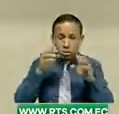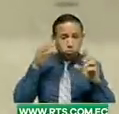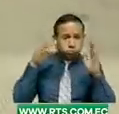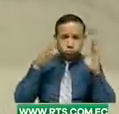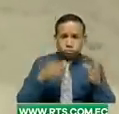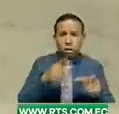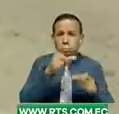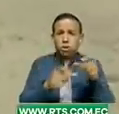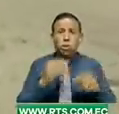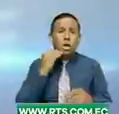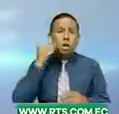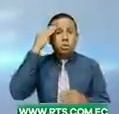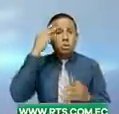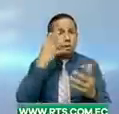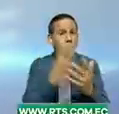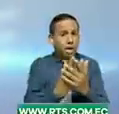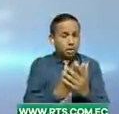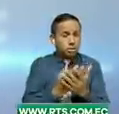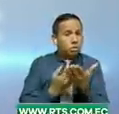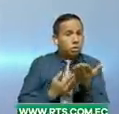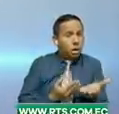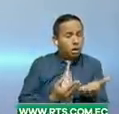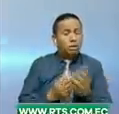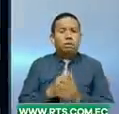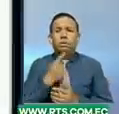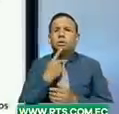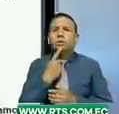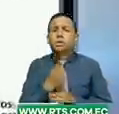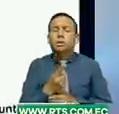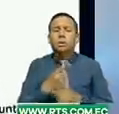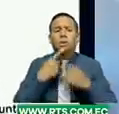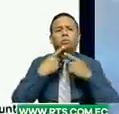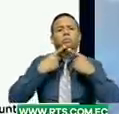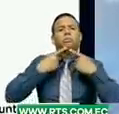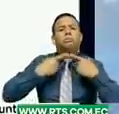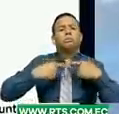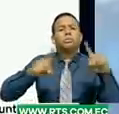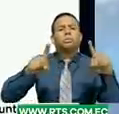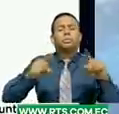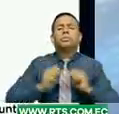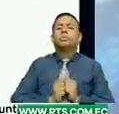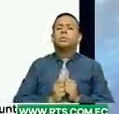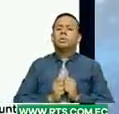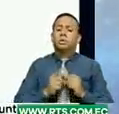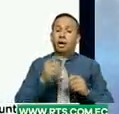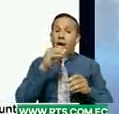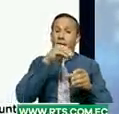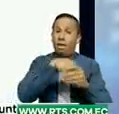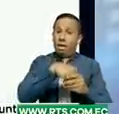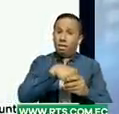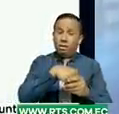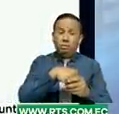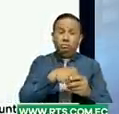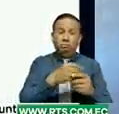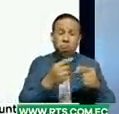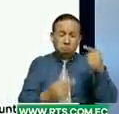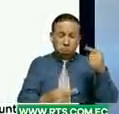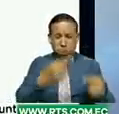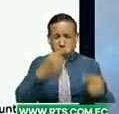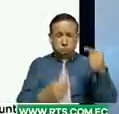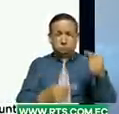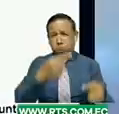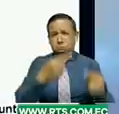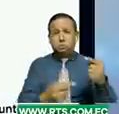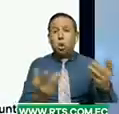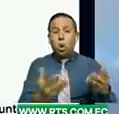Adultas Privadas de la Libertad, SNAI, señaló en un comunicado que los enfrentamientos entre los reos se produjeron en los pabellones 7,